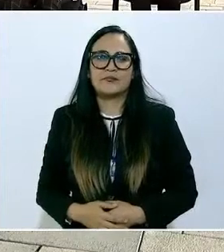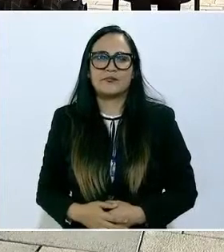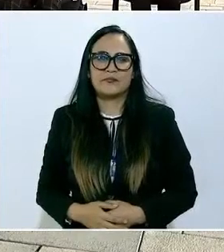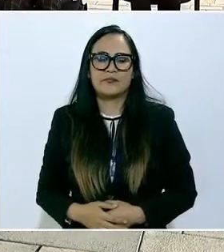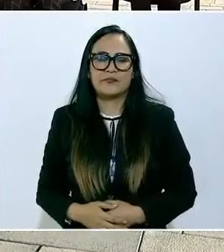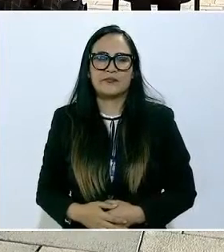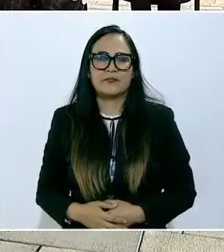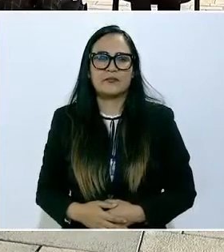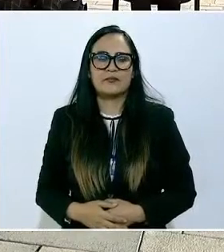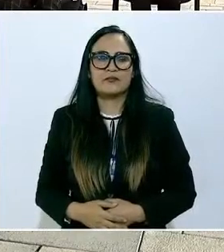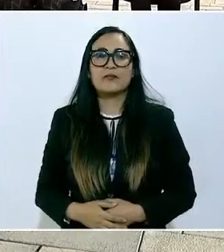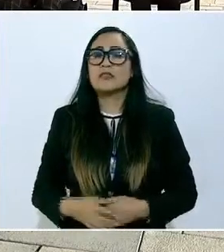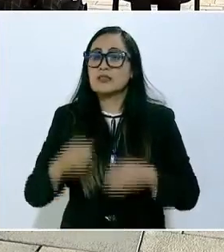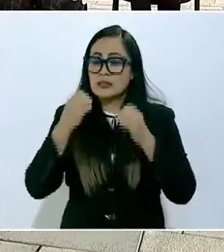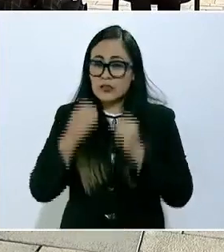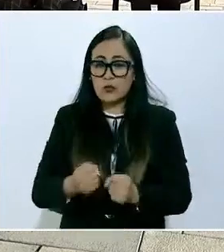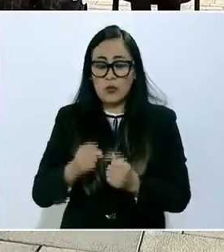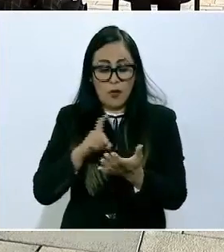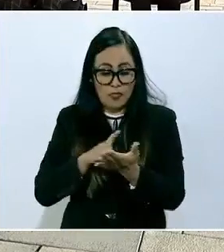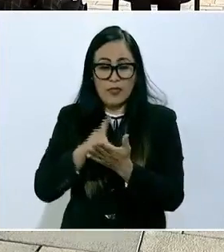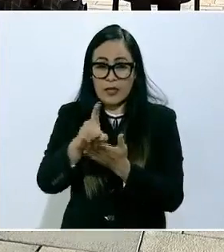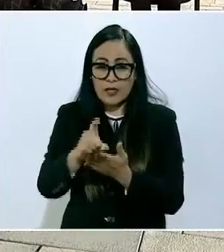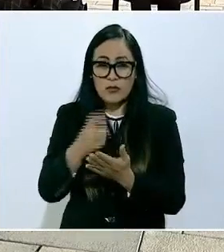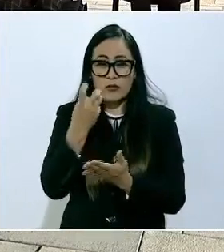se garantiza el derecho a la gratuidad,